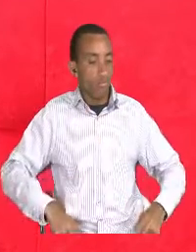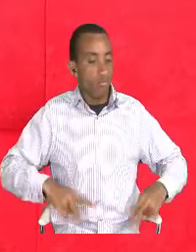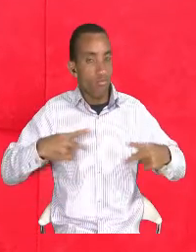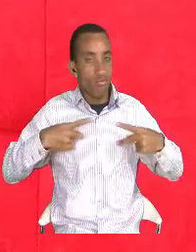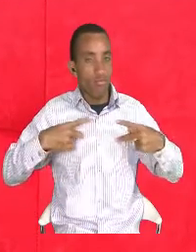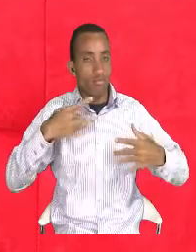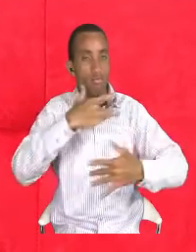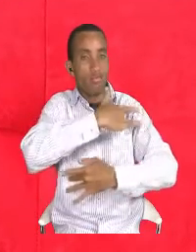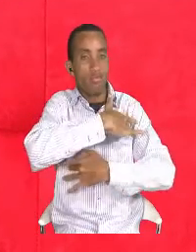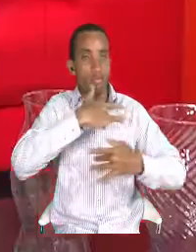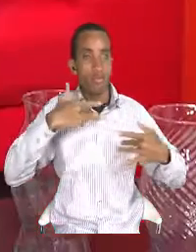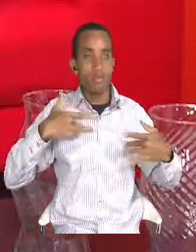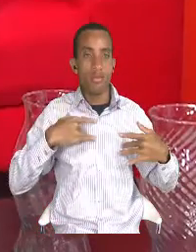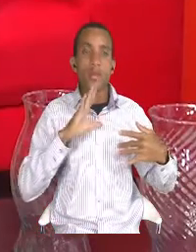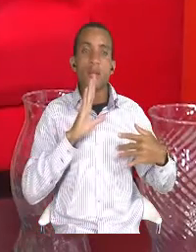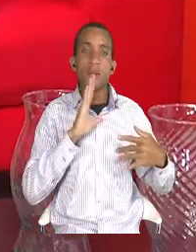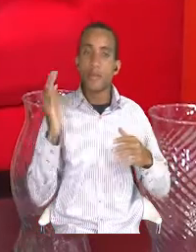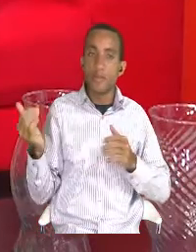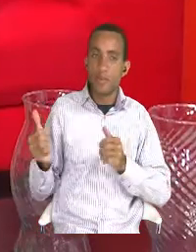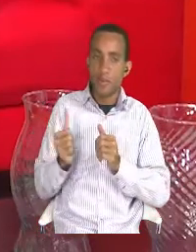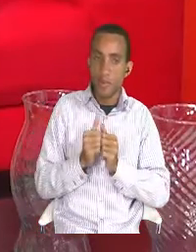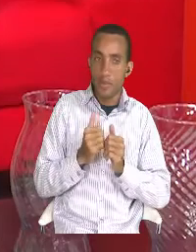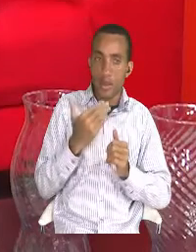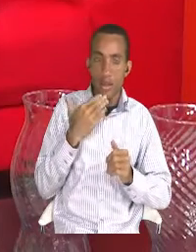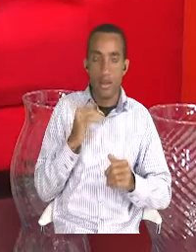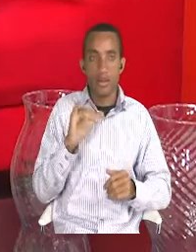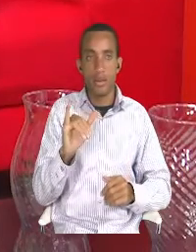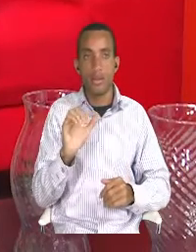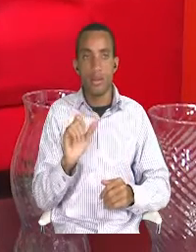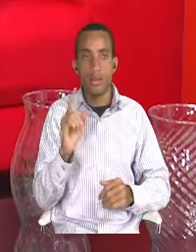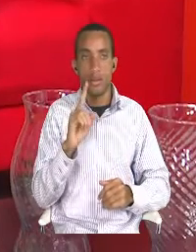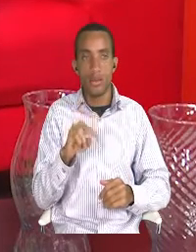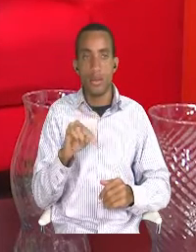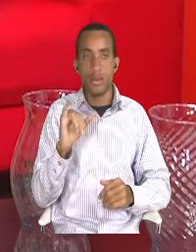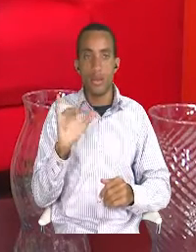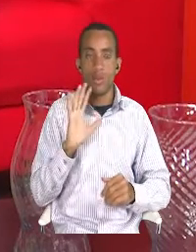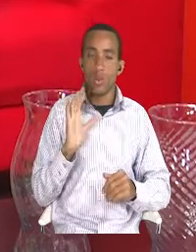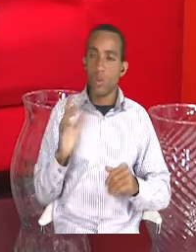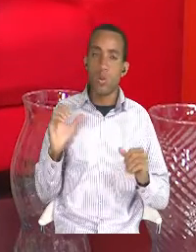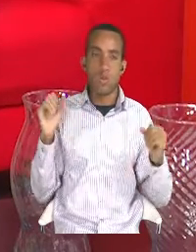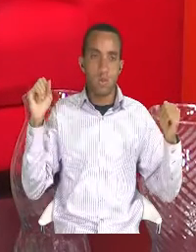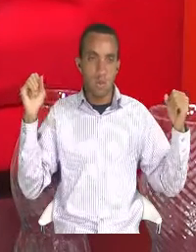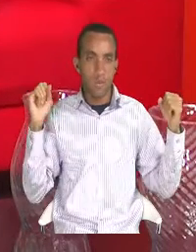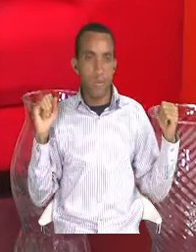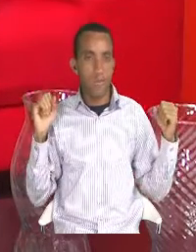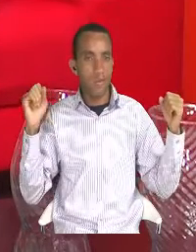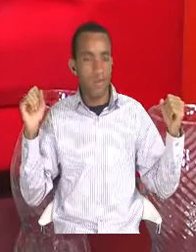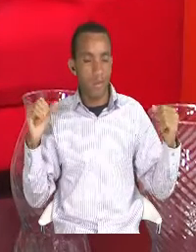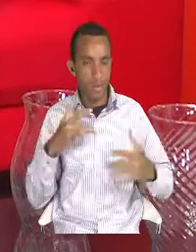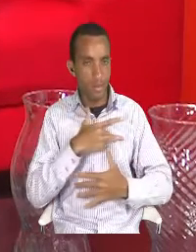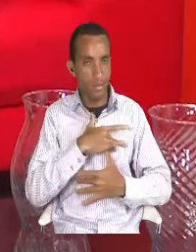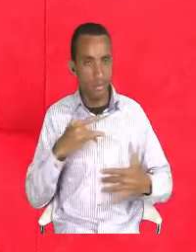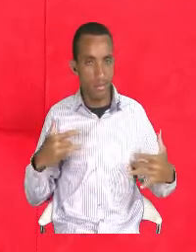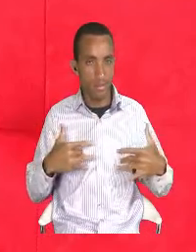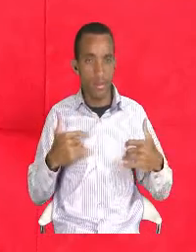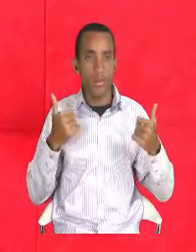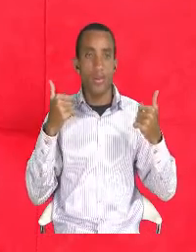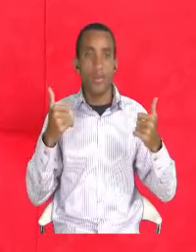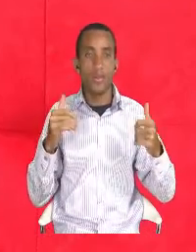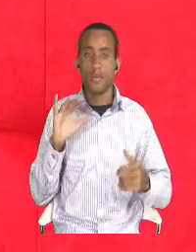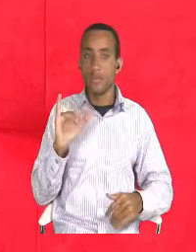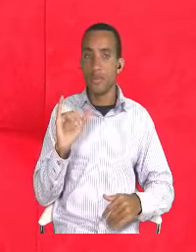saludable. Está con nosotros Jenny Caro, ella es de la Barra Fitness, lugar por excelencia en Barranca Bermeja, y Jenny viene a